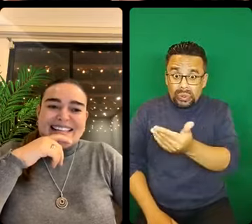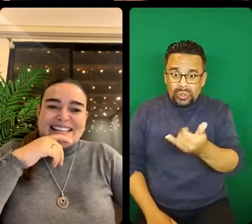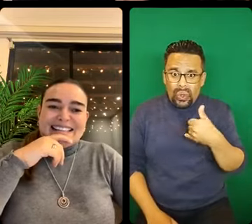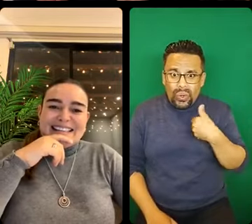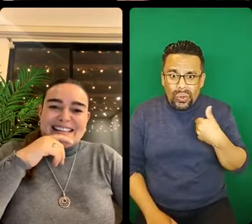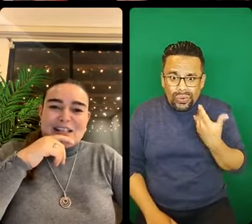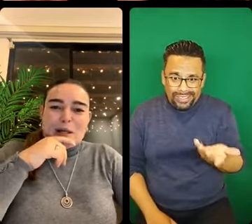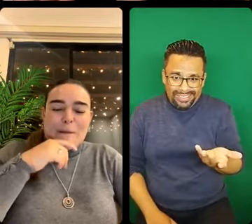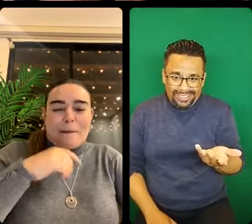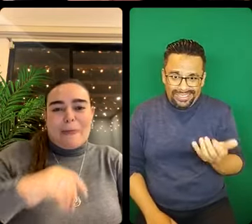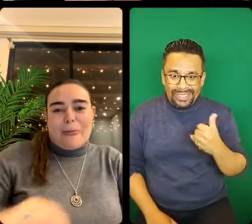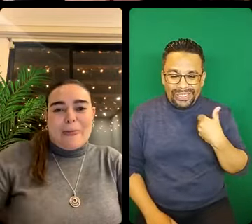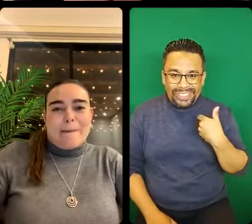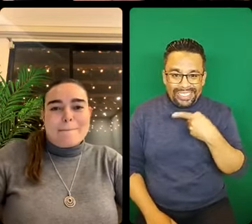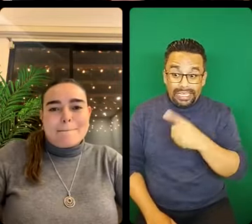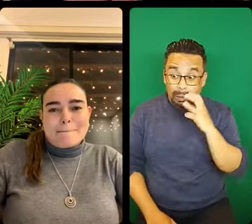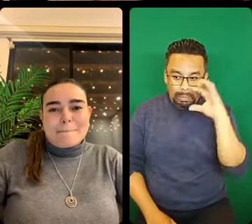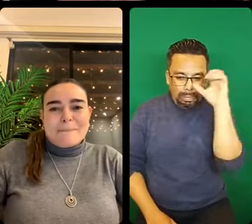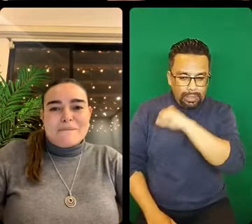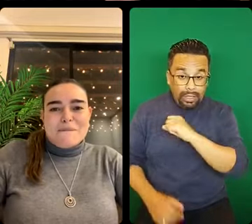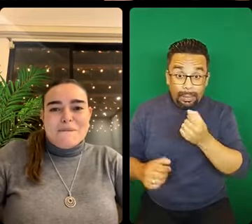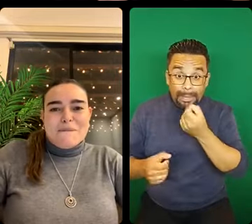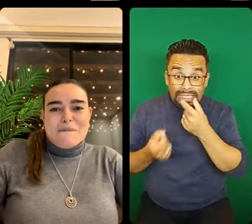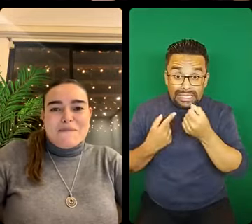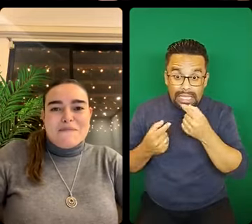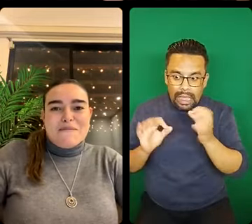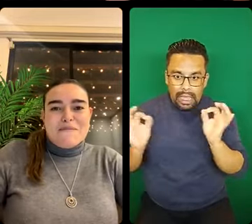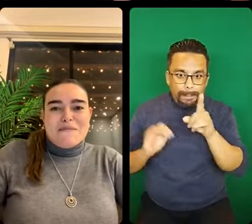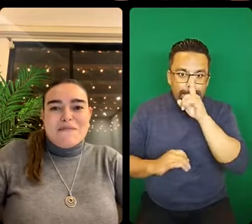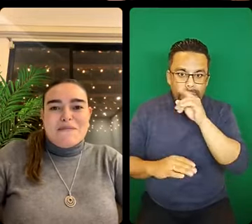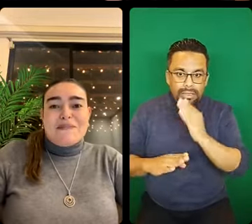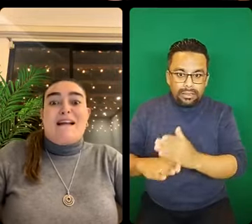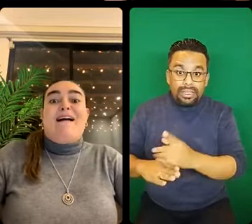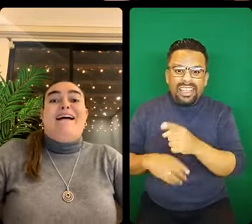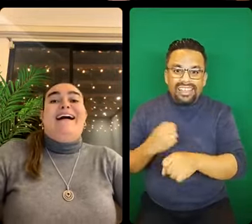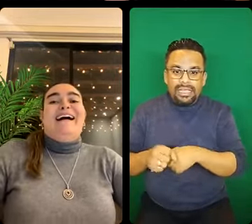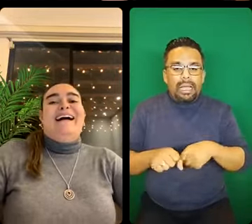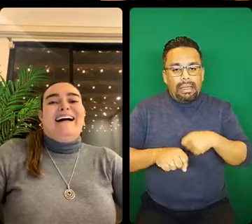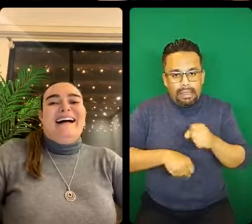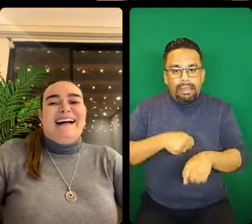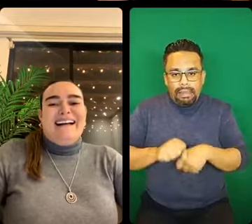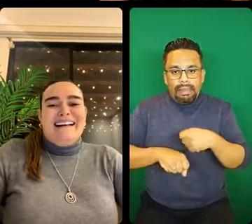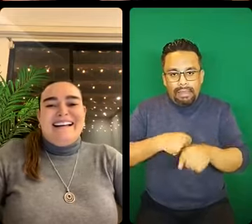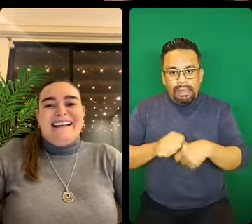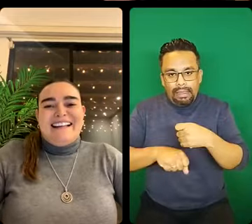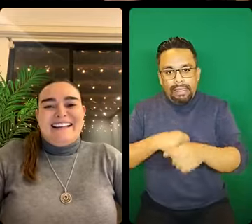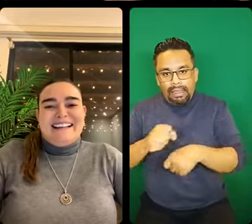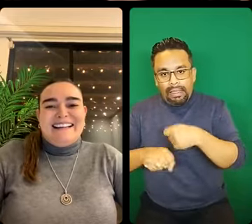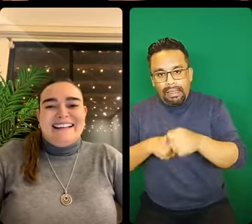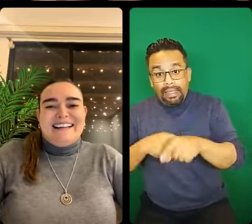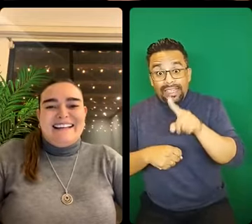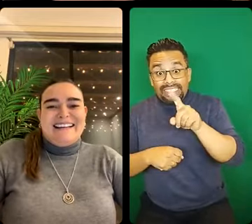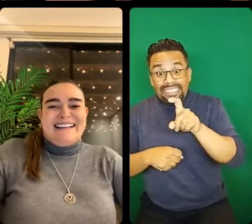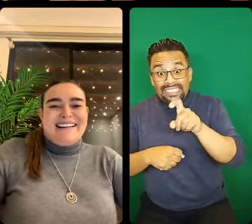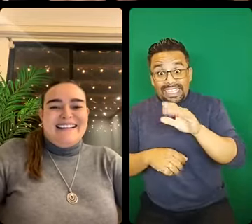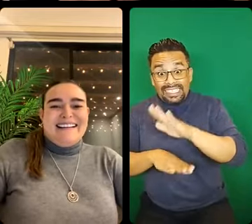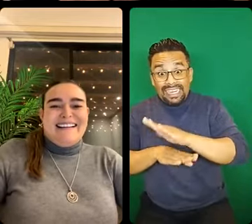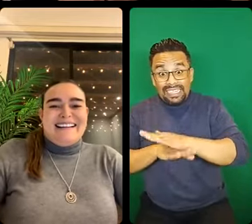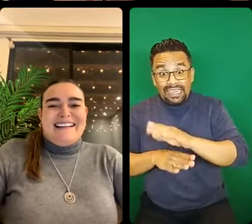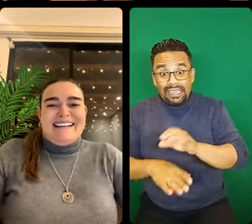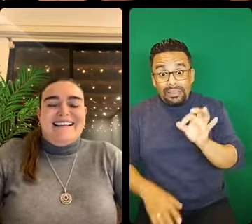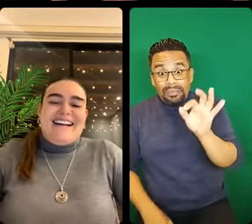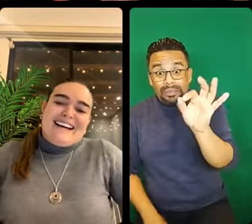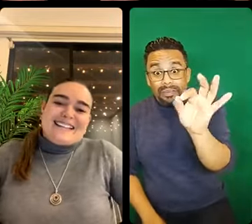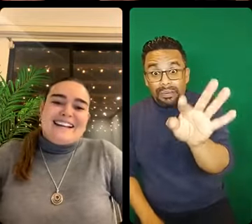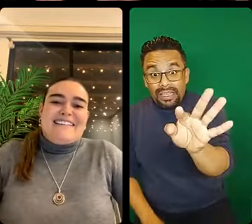adolescentes, para que a ella no le pillaran las pastillas, a él le tocaba irse en bicicleta todos los días a las 6 de la tarde a entregársela, para que ella se la